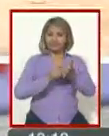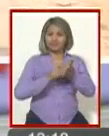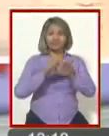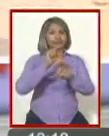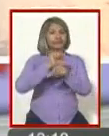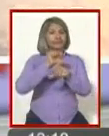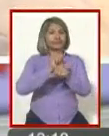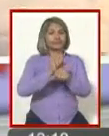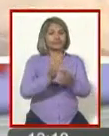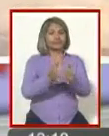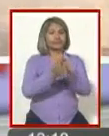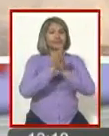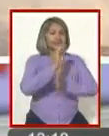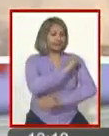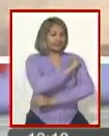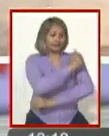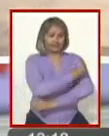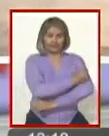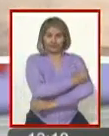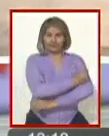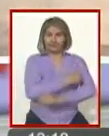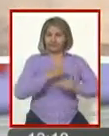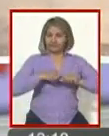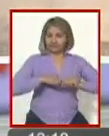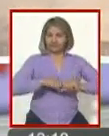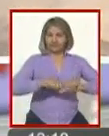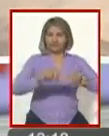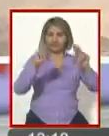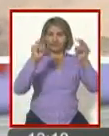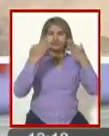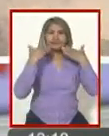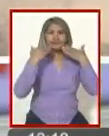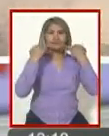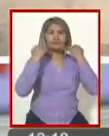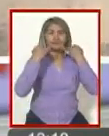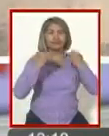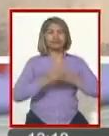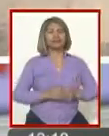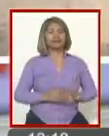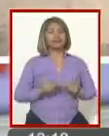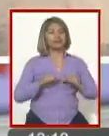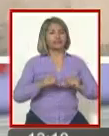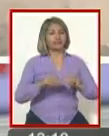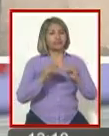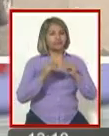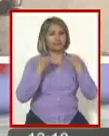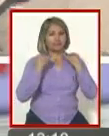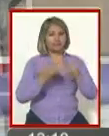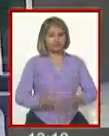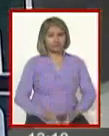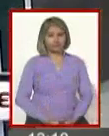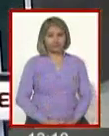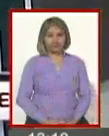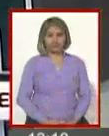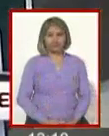exigiendo obras a las autoridades municipales y nosotros vamos a hacerle seguimiento al tema. Gracias por ese reporte. Continuamos con más noticias.